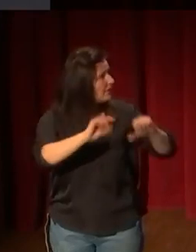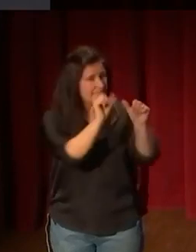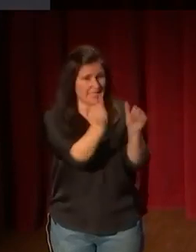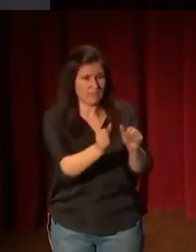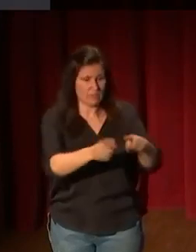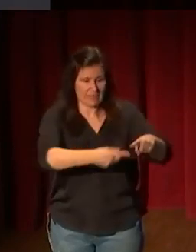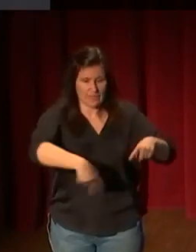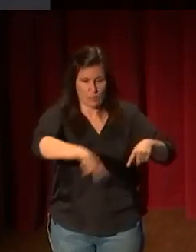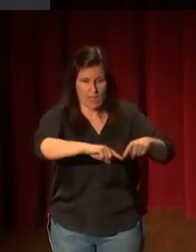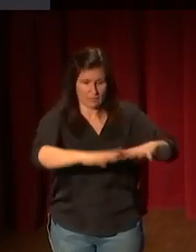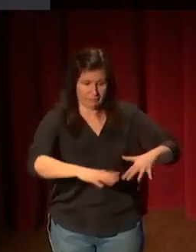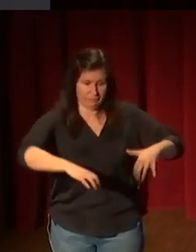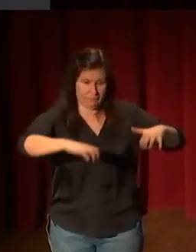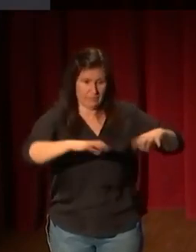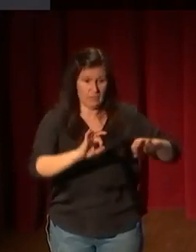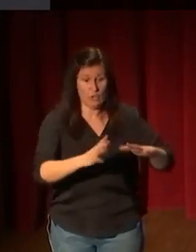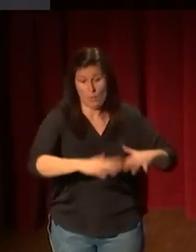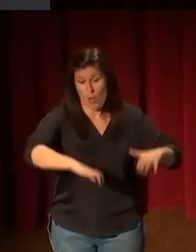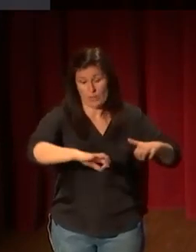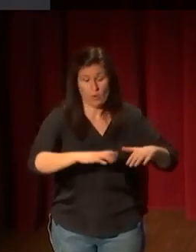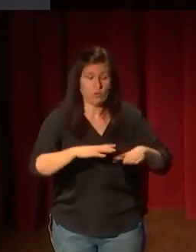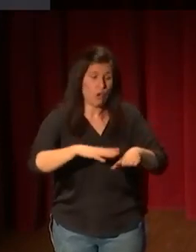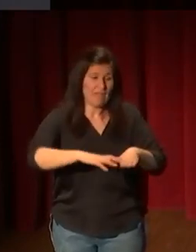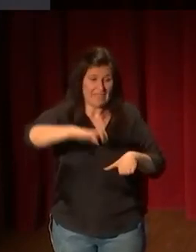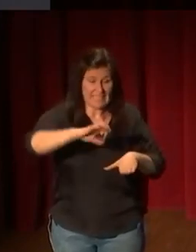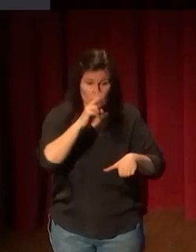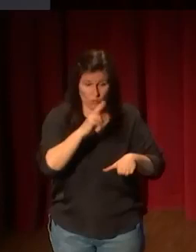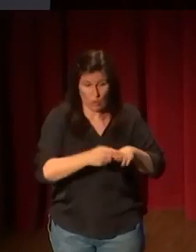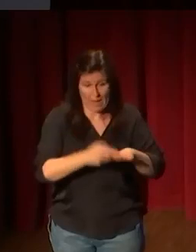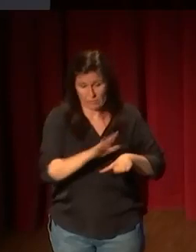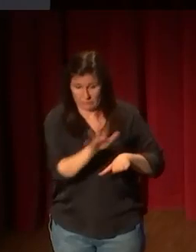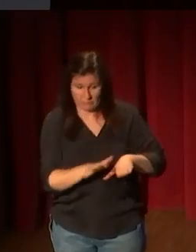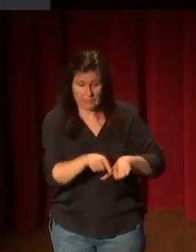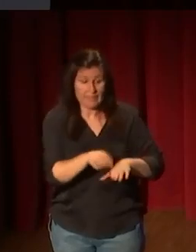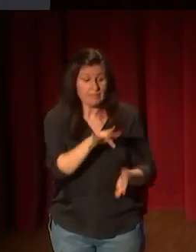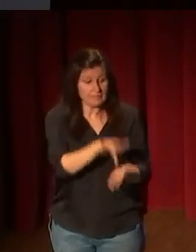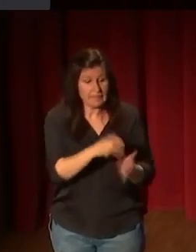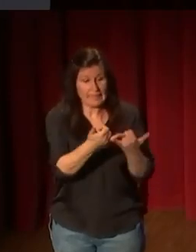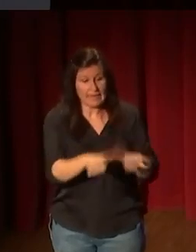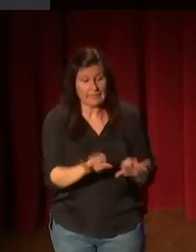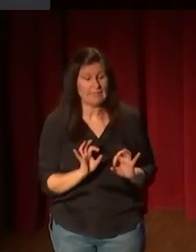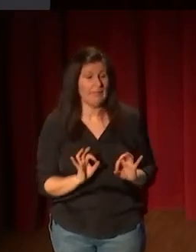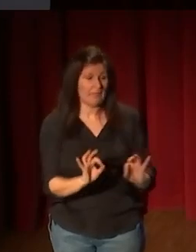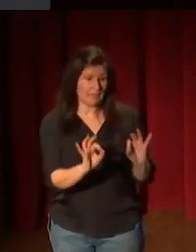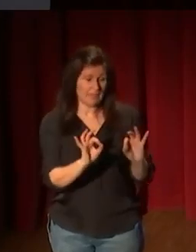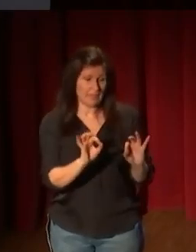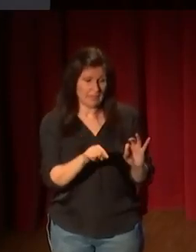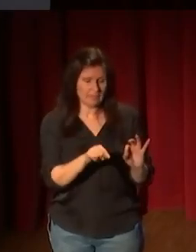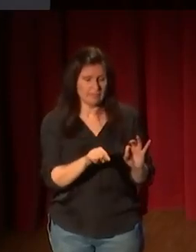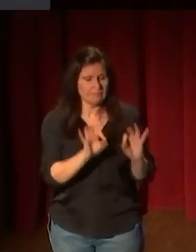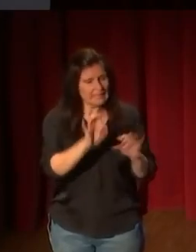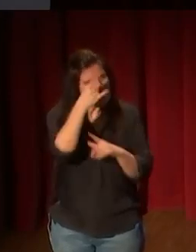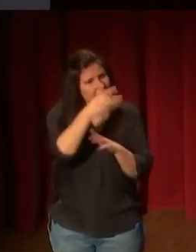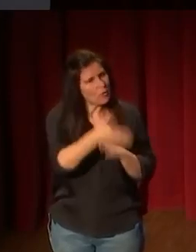circular como los circos anfiteatro romanos donde se celebrasen específicamente estas